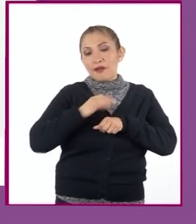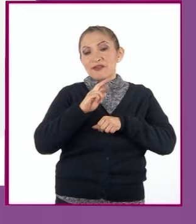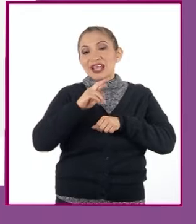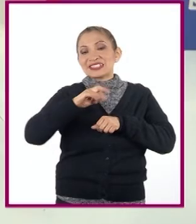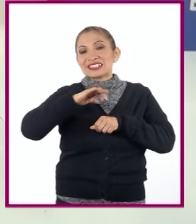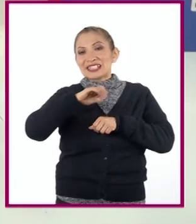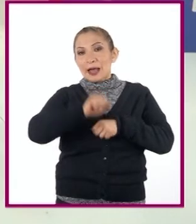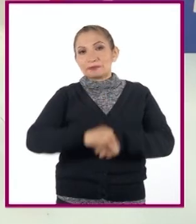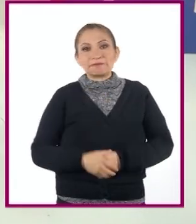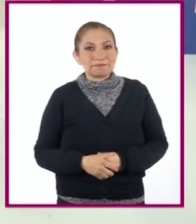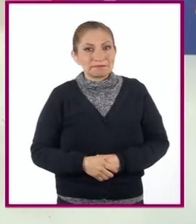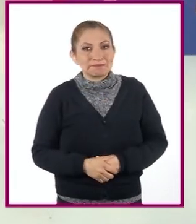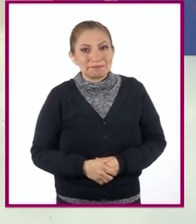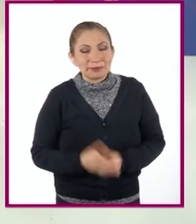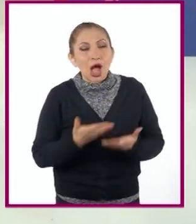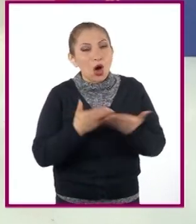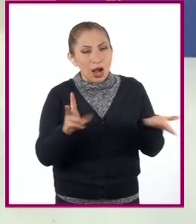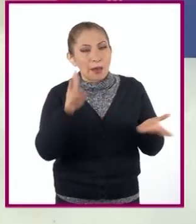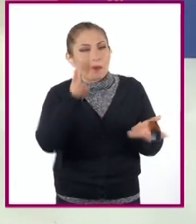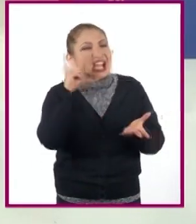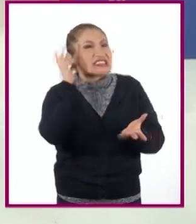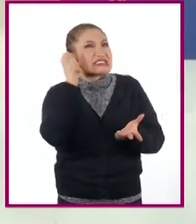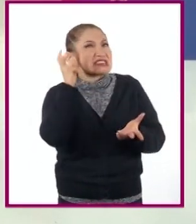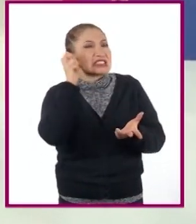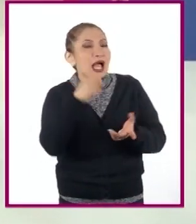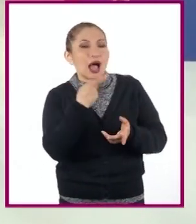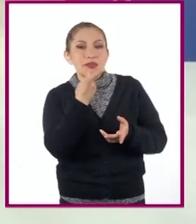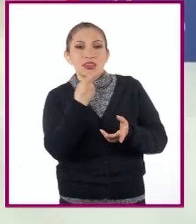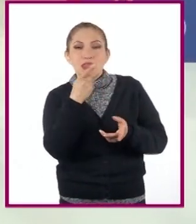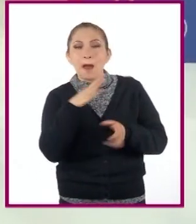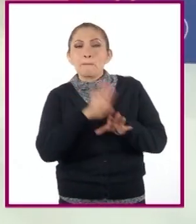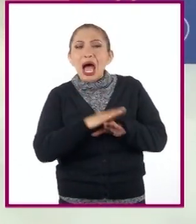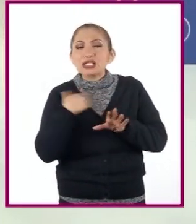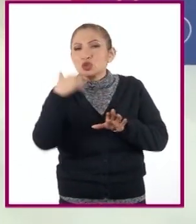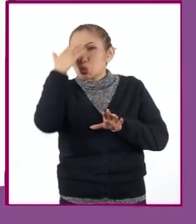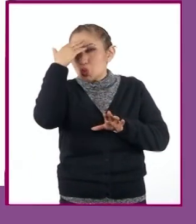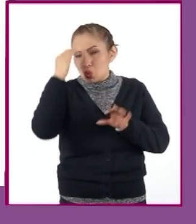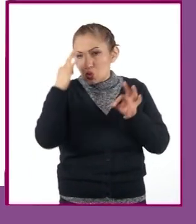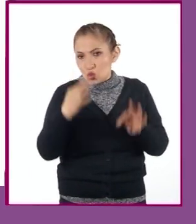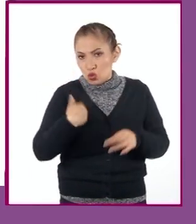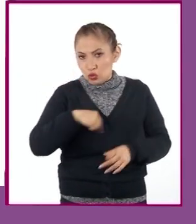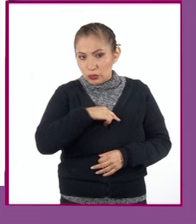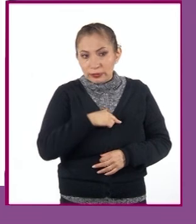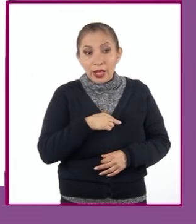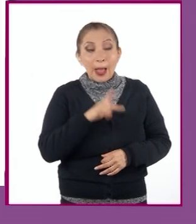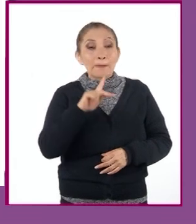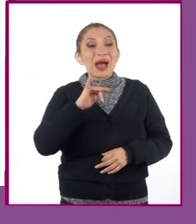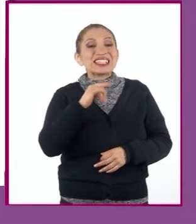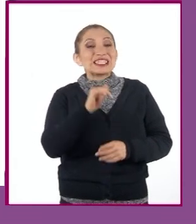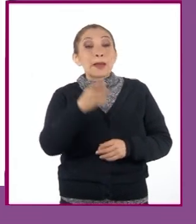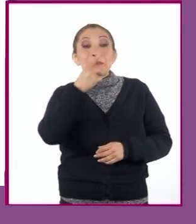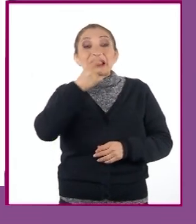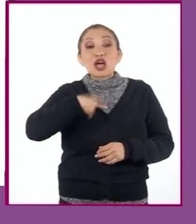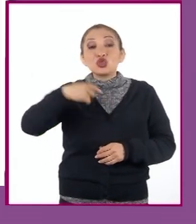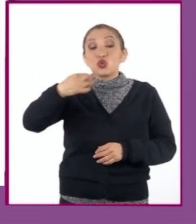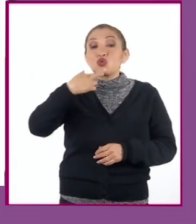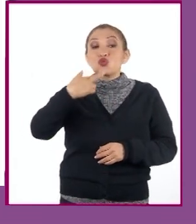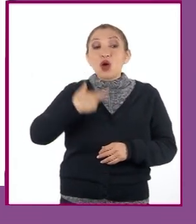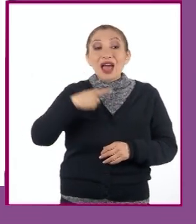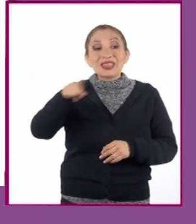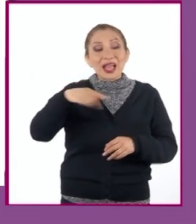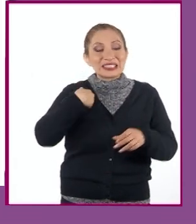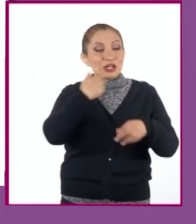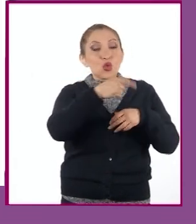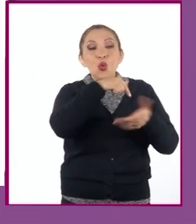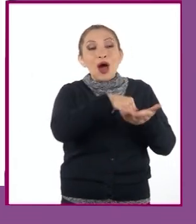Francisca. Ahora veamos cómo suena con un lenguaje más cercano a nosotros. Panchita, me dieron tu recado en la